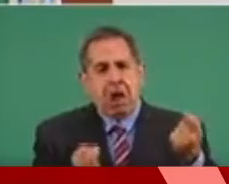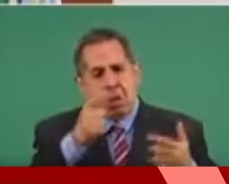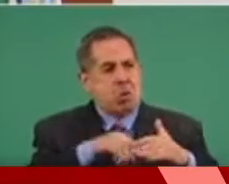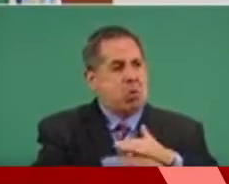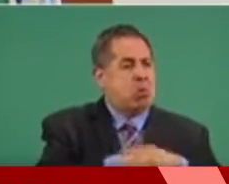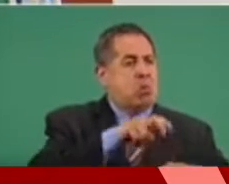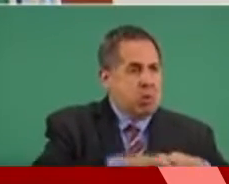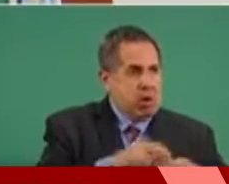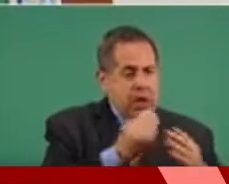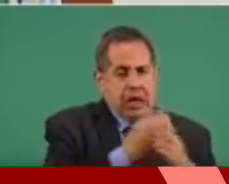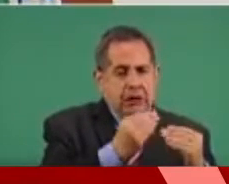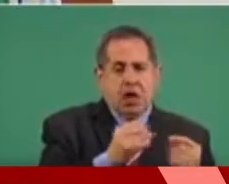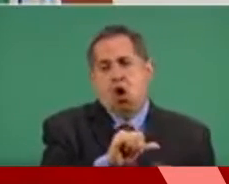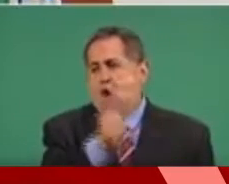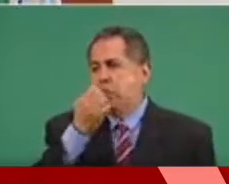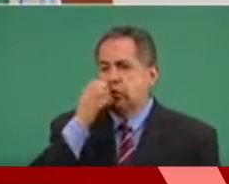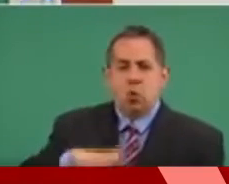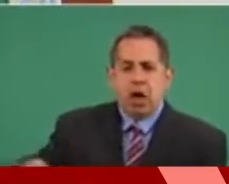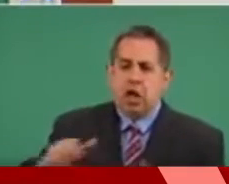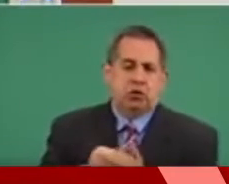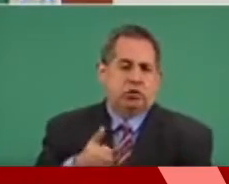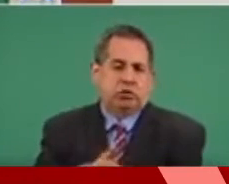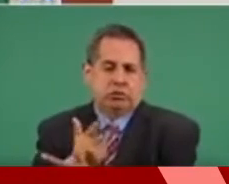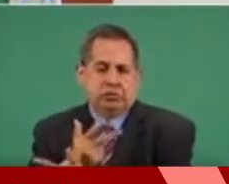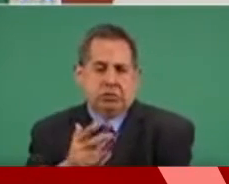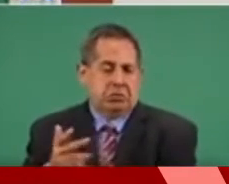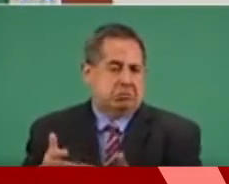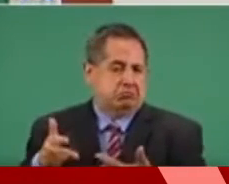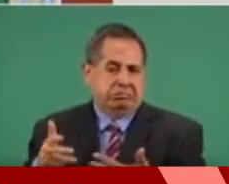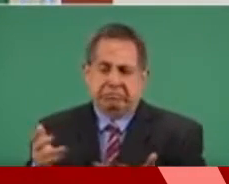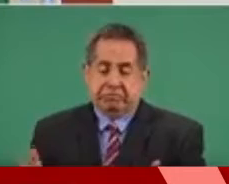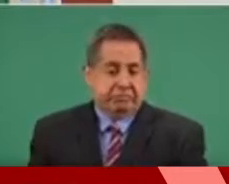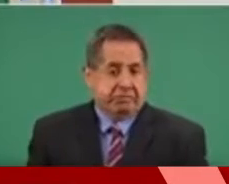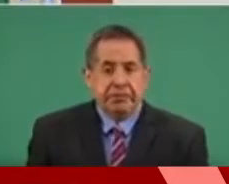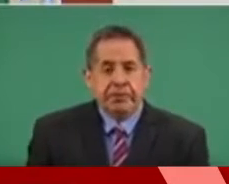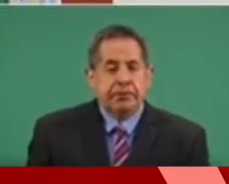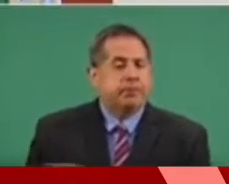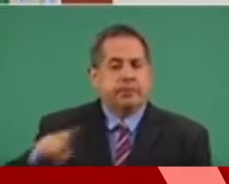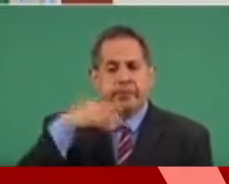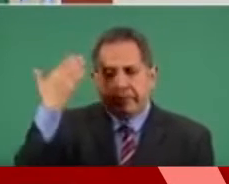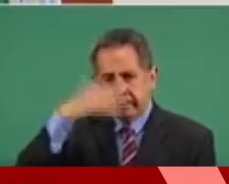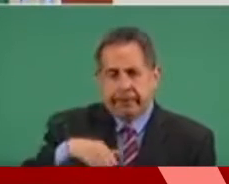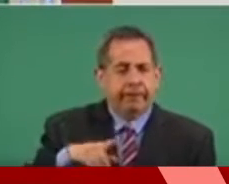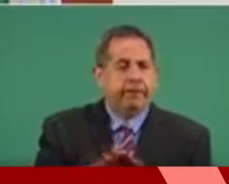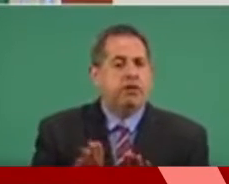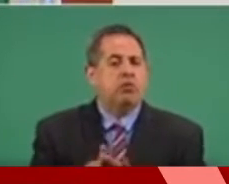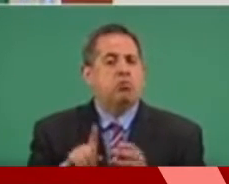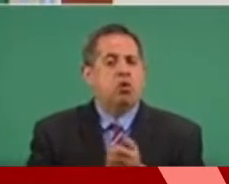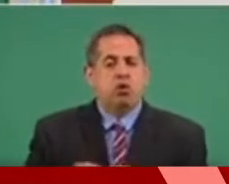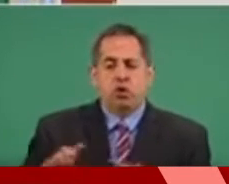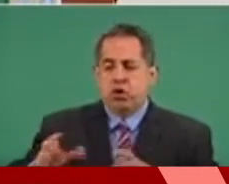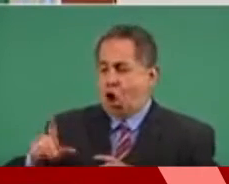y en otras seguirá a distancia como ustedes saben el consejo de salubridad general